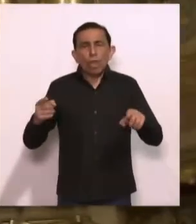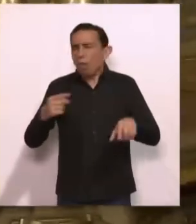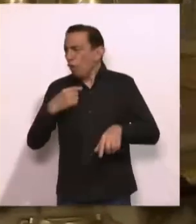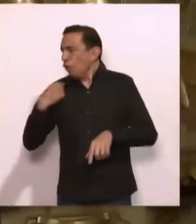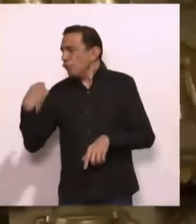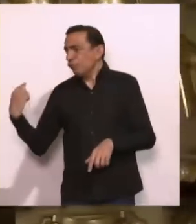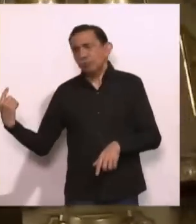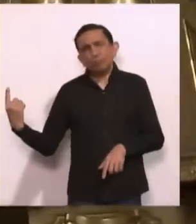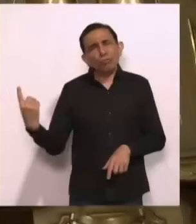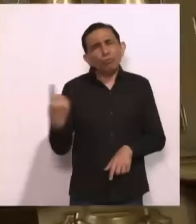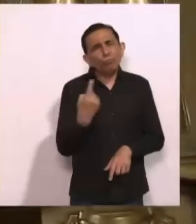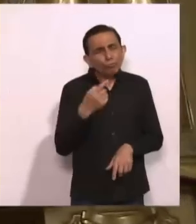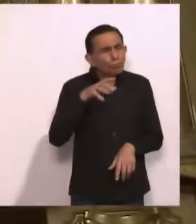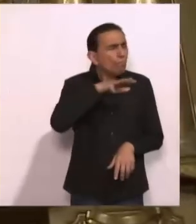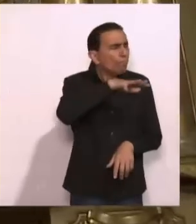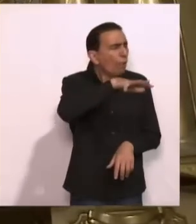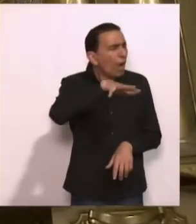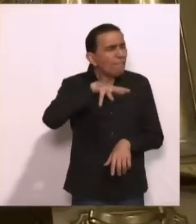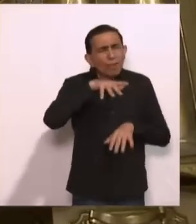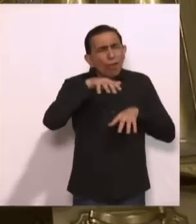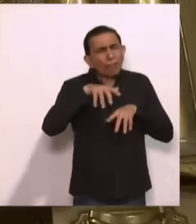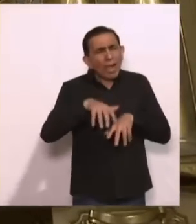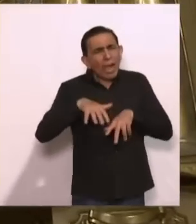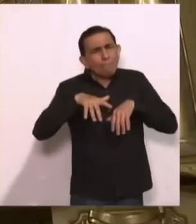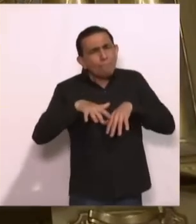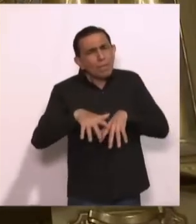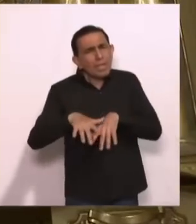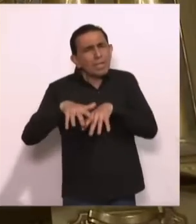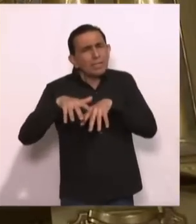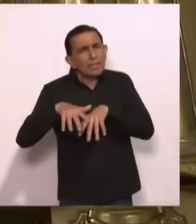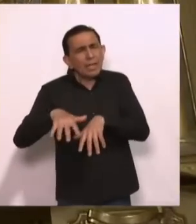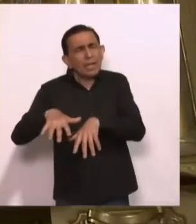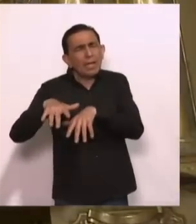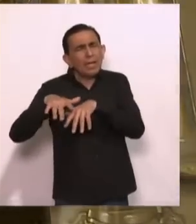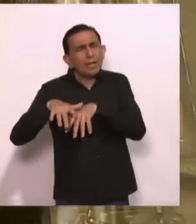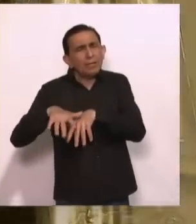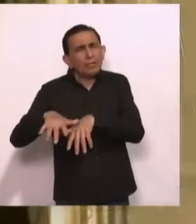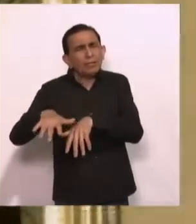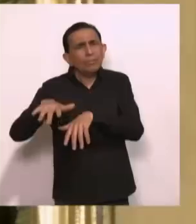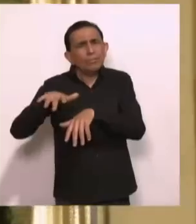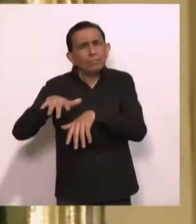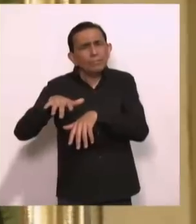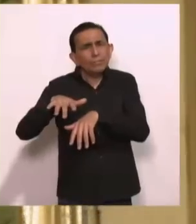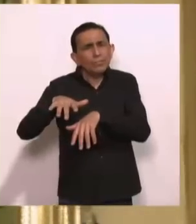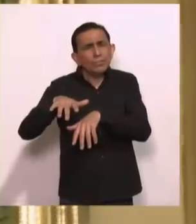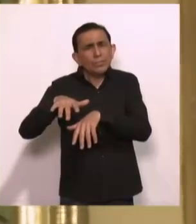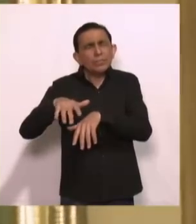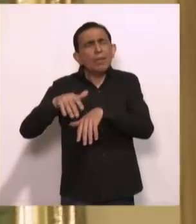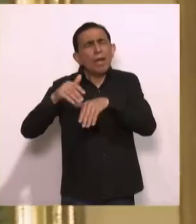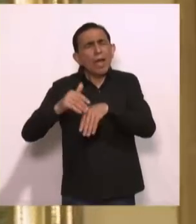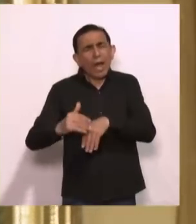Somos un pueblo que camina y juntos caminando podremos